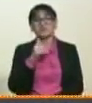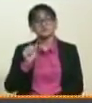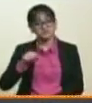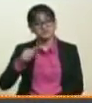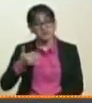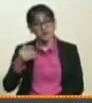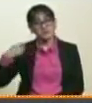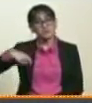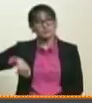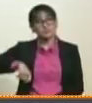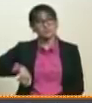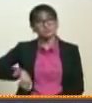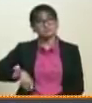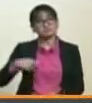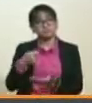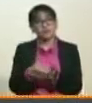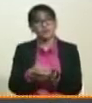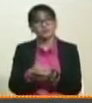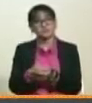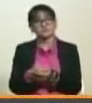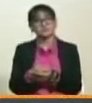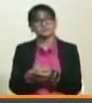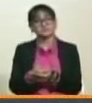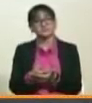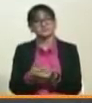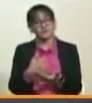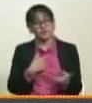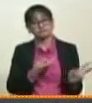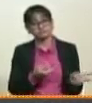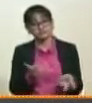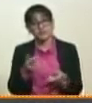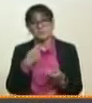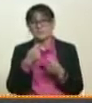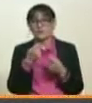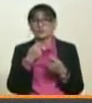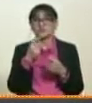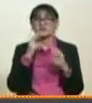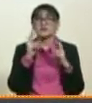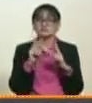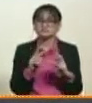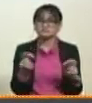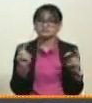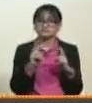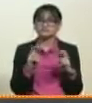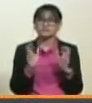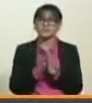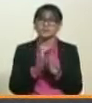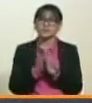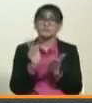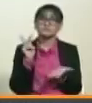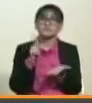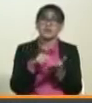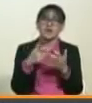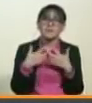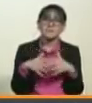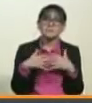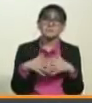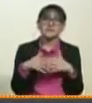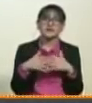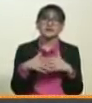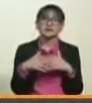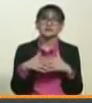inversión y yo también éste convive exhorte a los periodistas investigativos que pueden ir nombre de la empresa la empresa